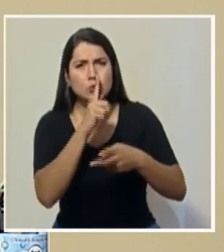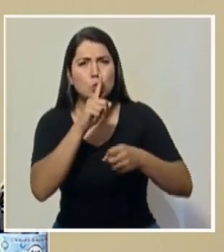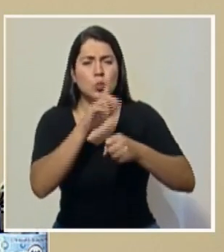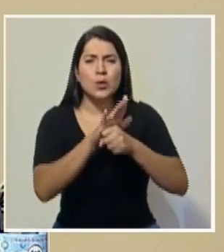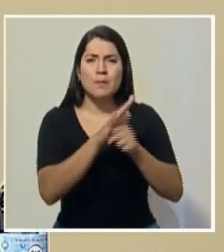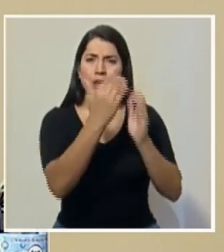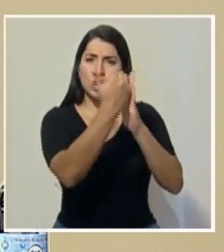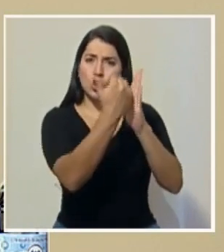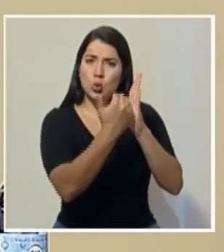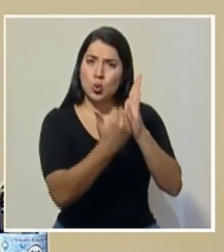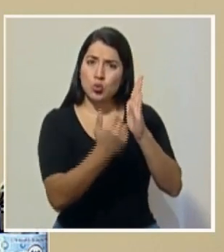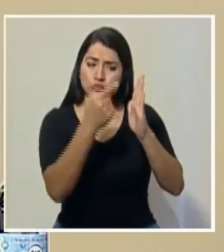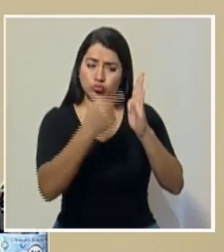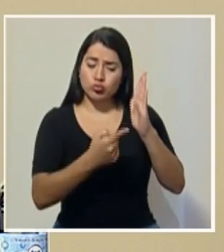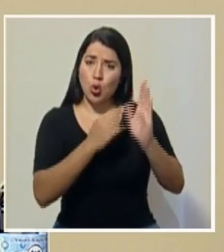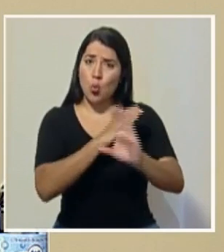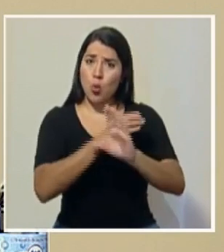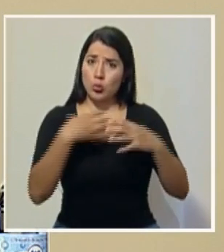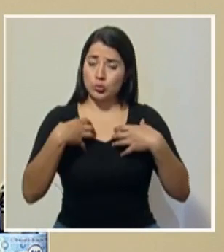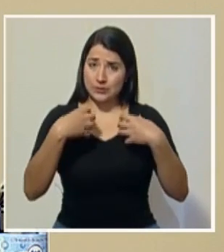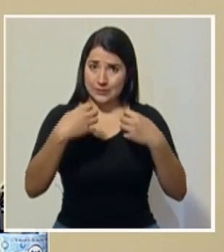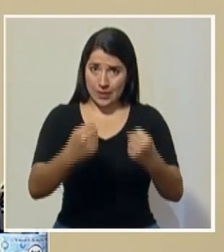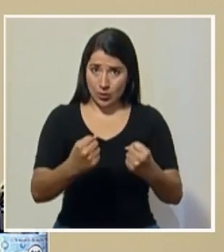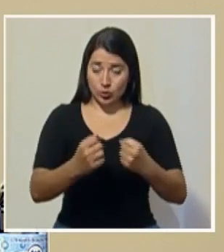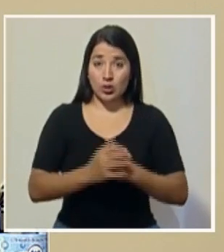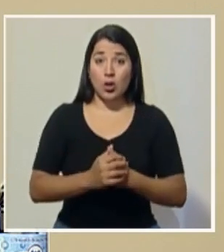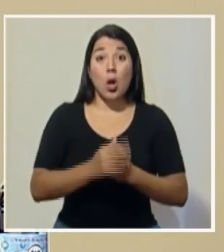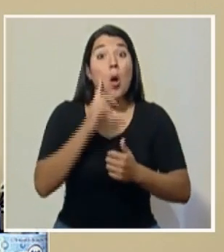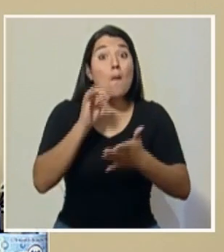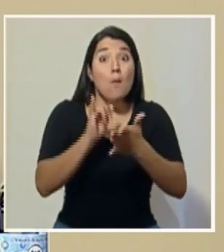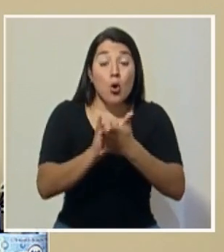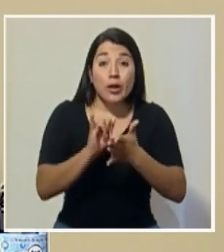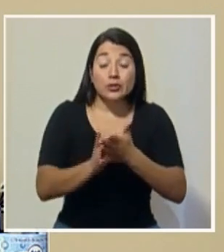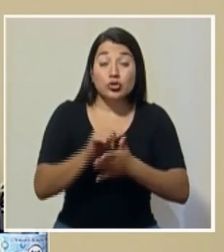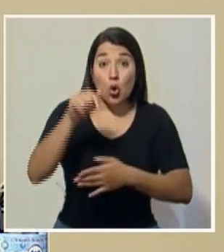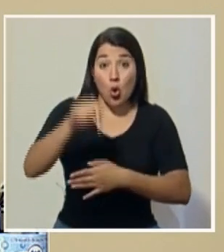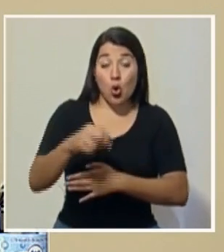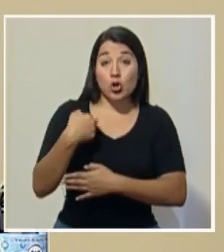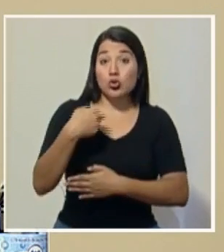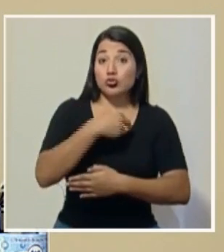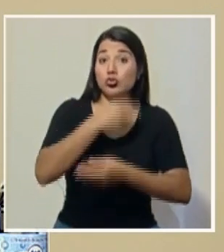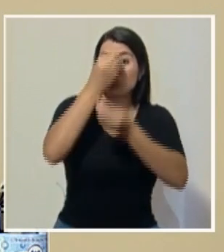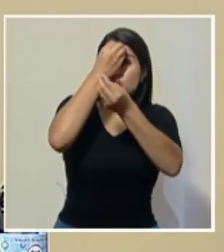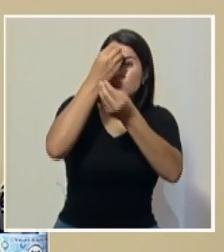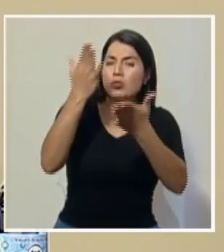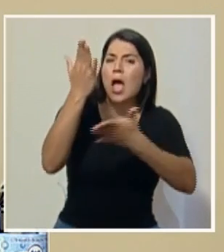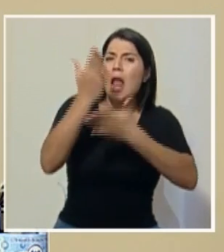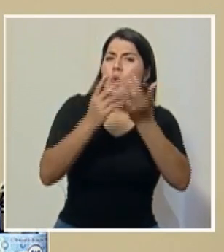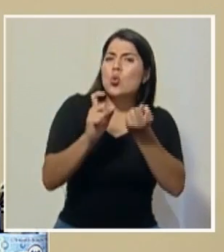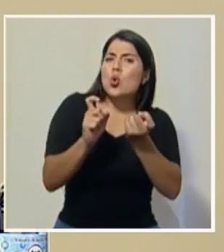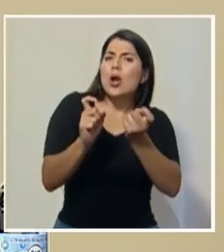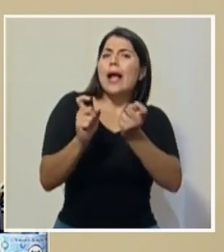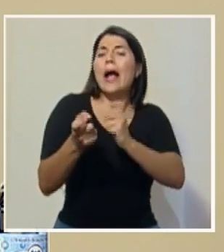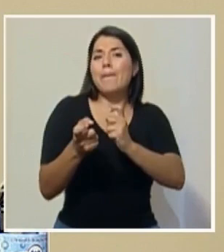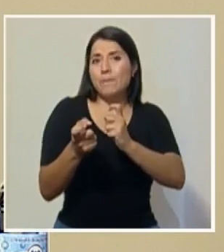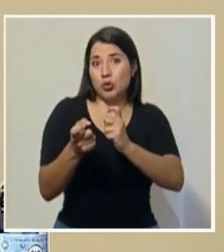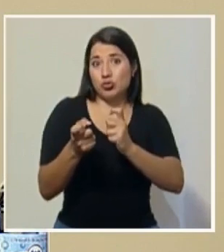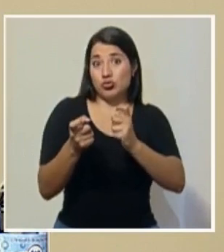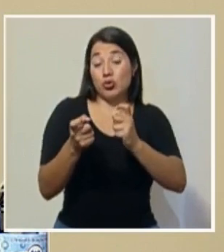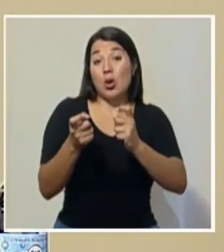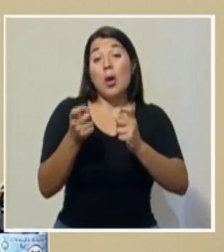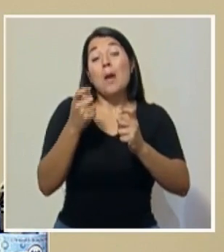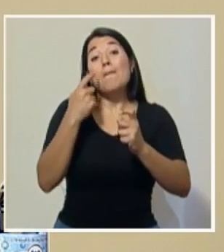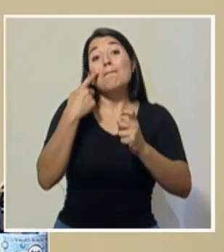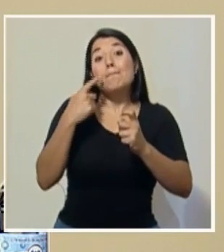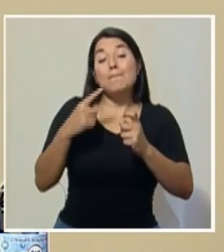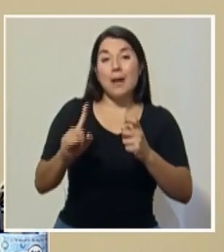protocolos, se anuncian una serie de ajustes a las medidas que ya teníamos contempladas para el mes